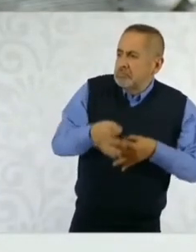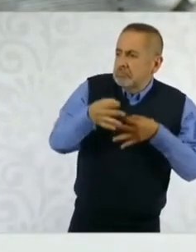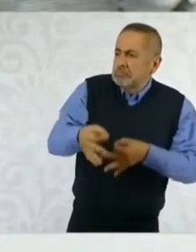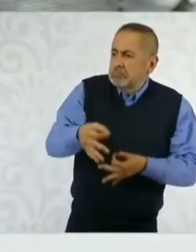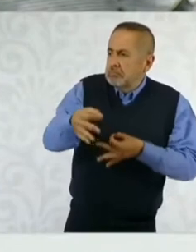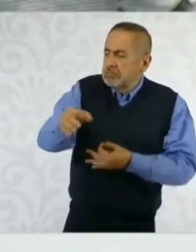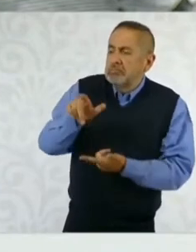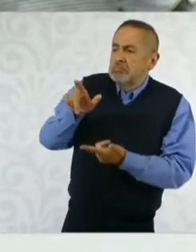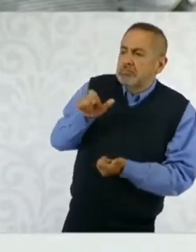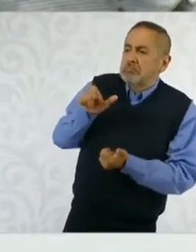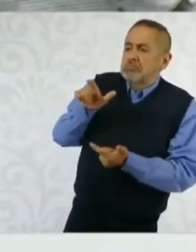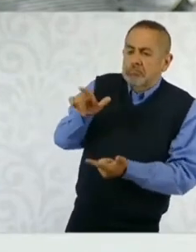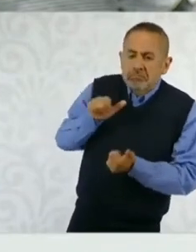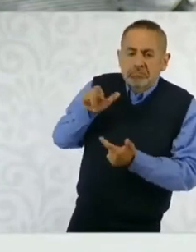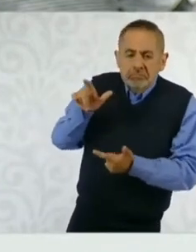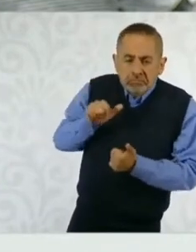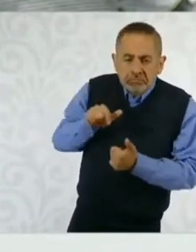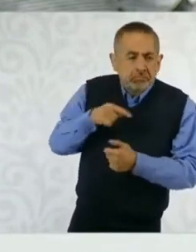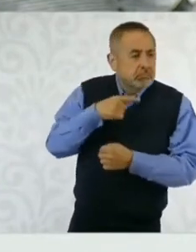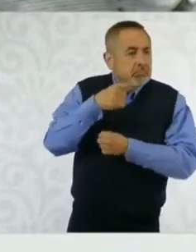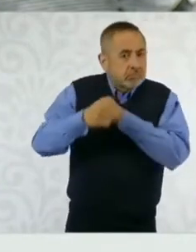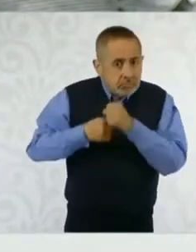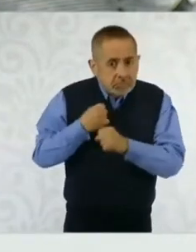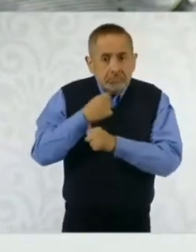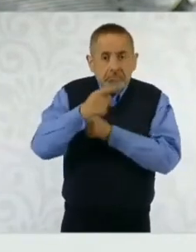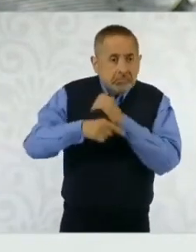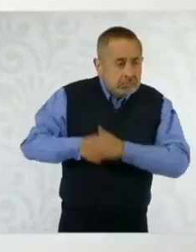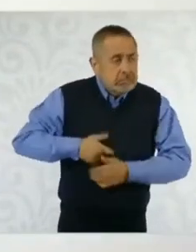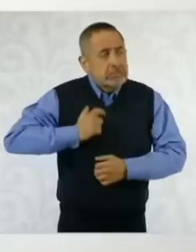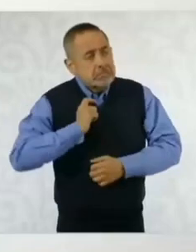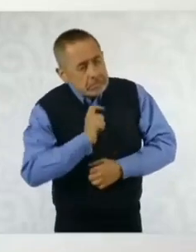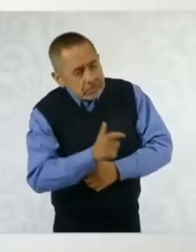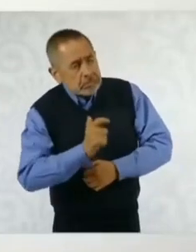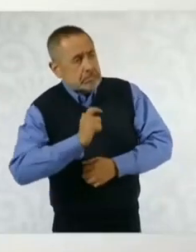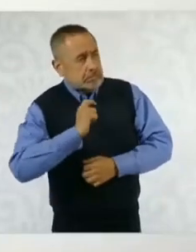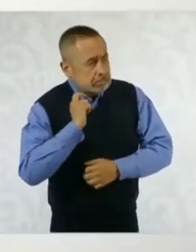a través de créditos de años y años y años de pago